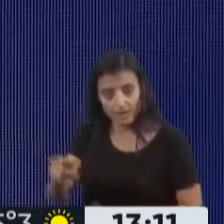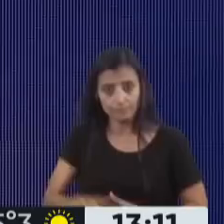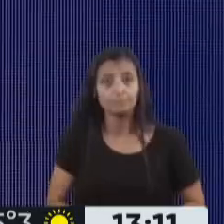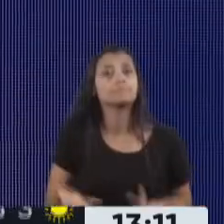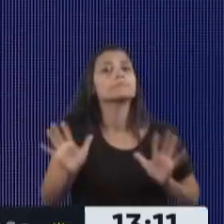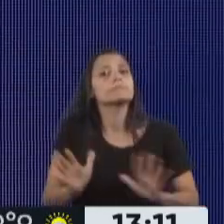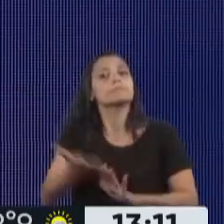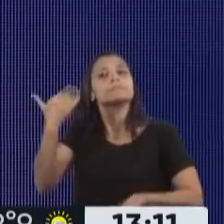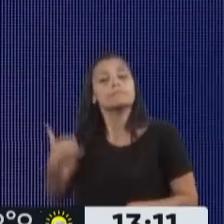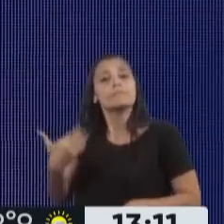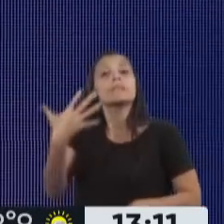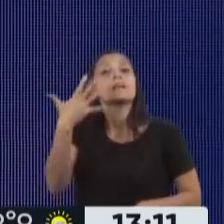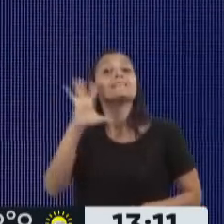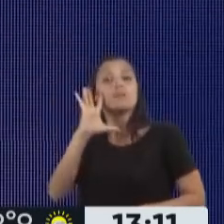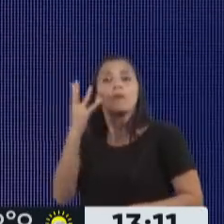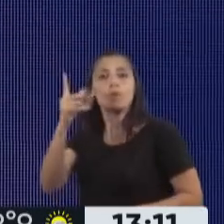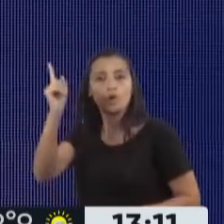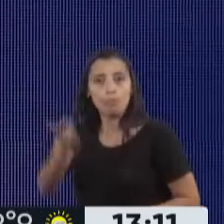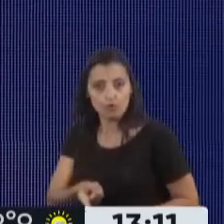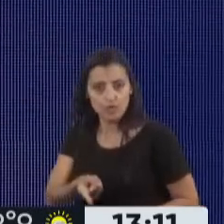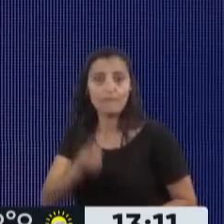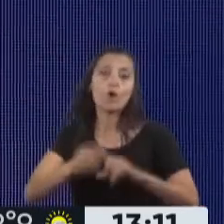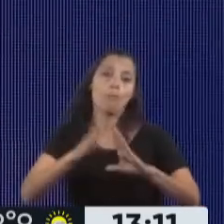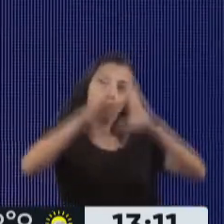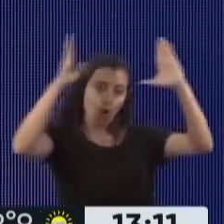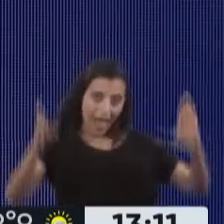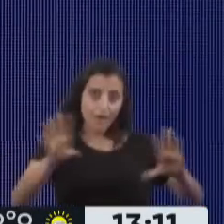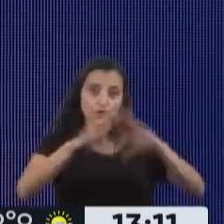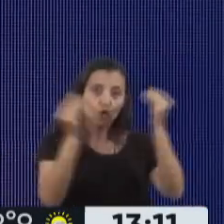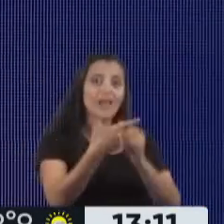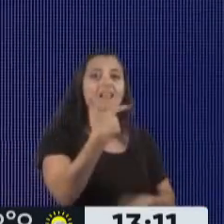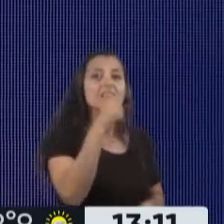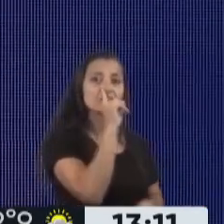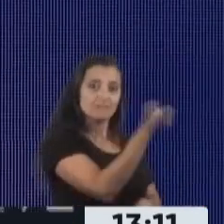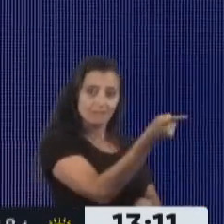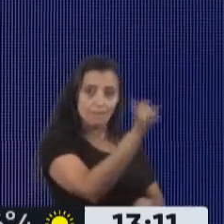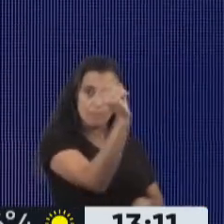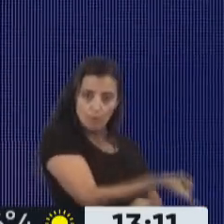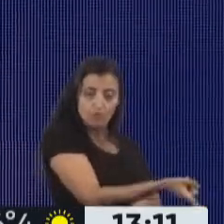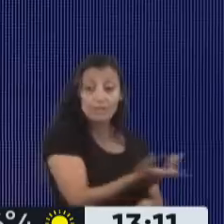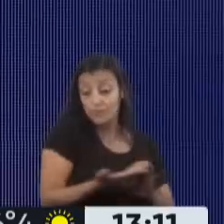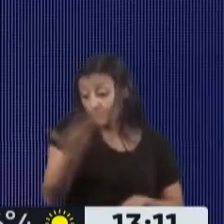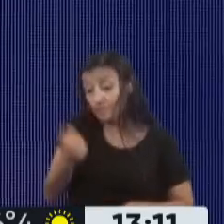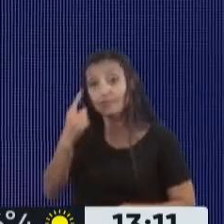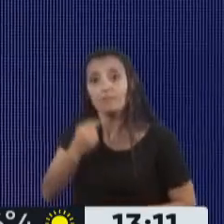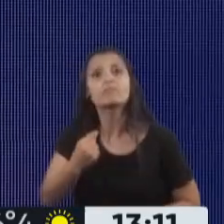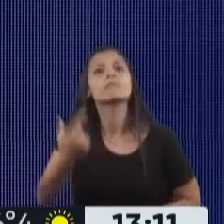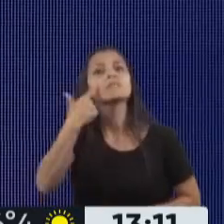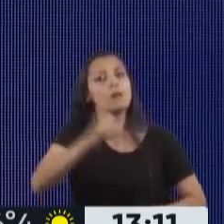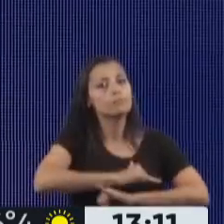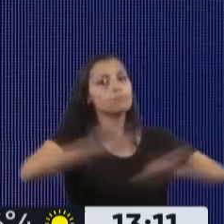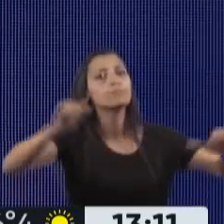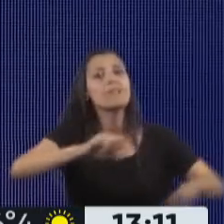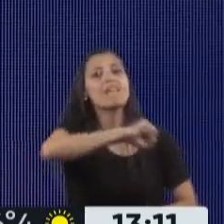que estaba en el 54%, es decir, anualizada en el 17.000, en el día de ayer se conoció la